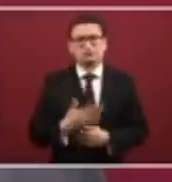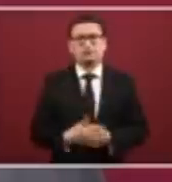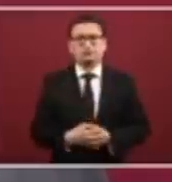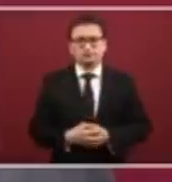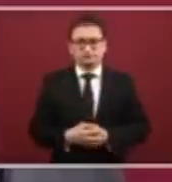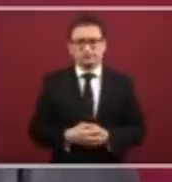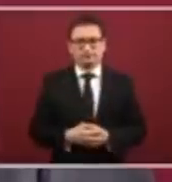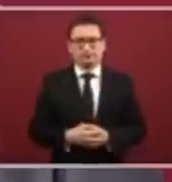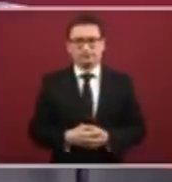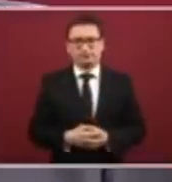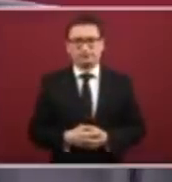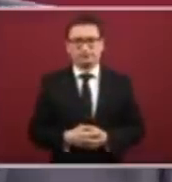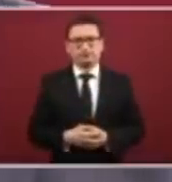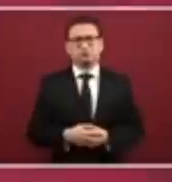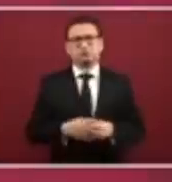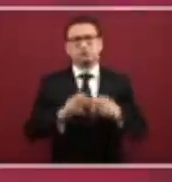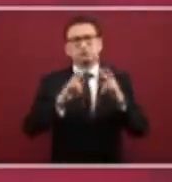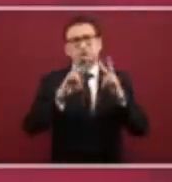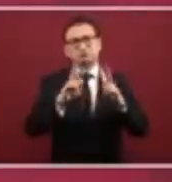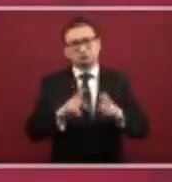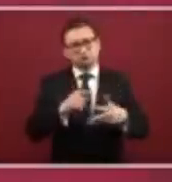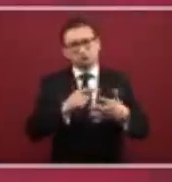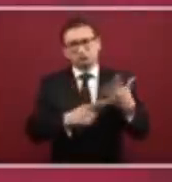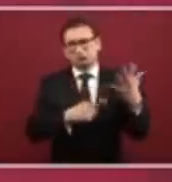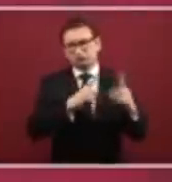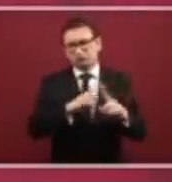hasta en temas